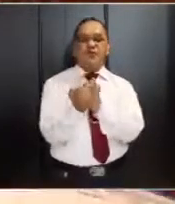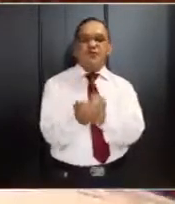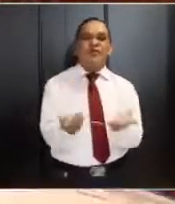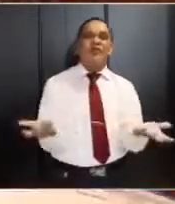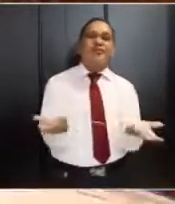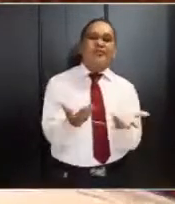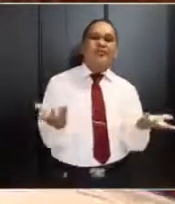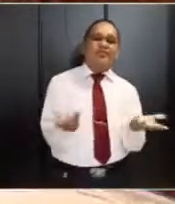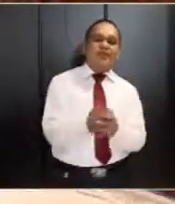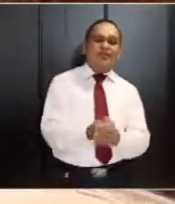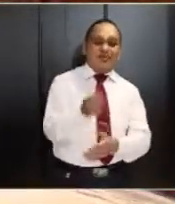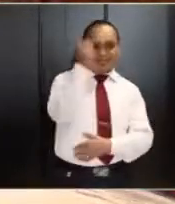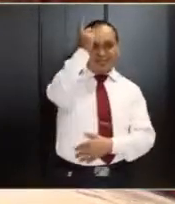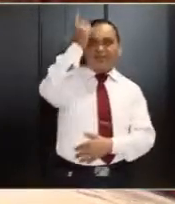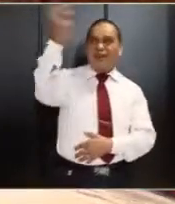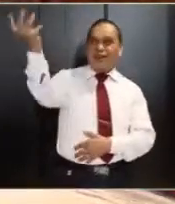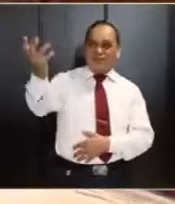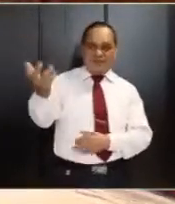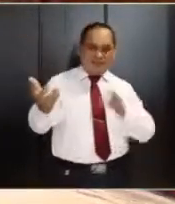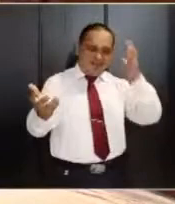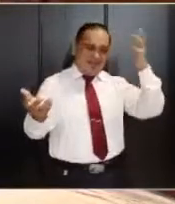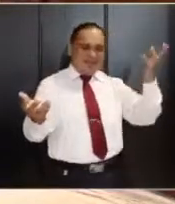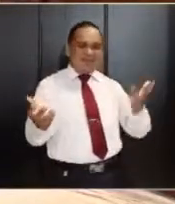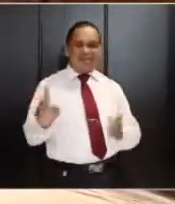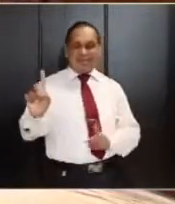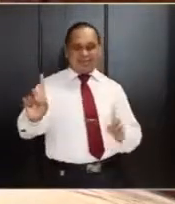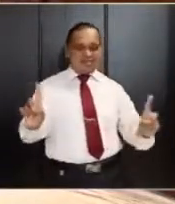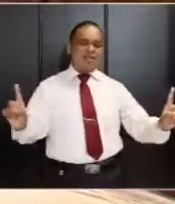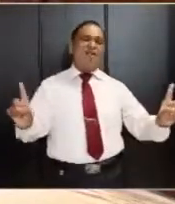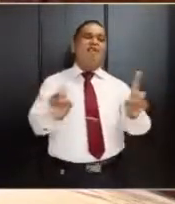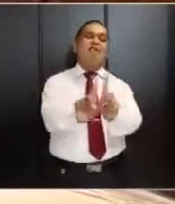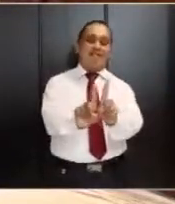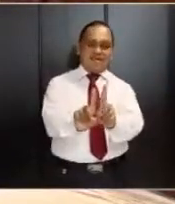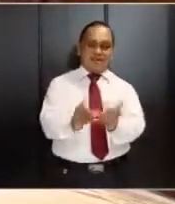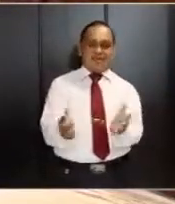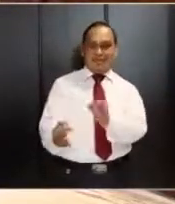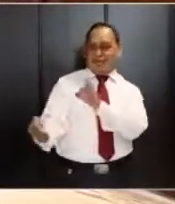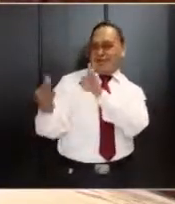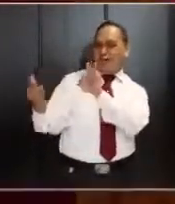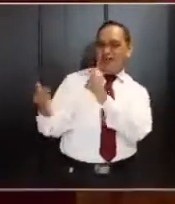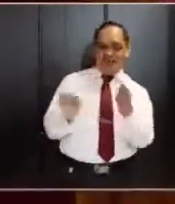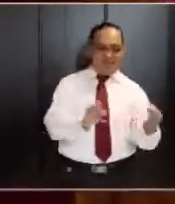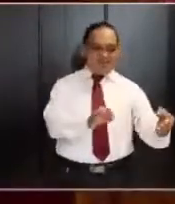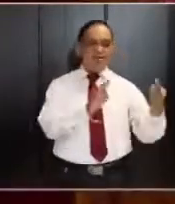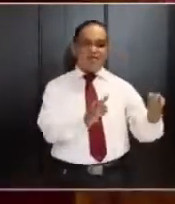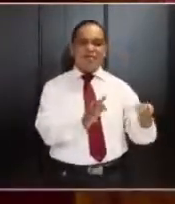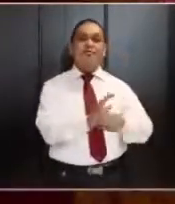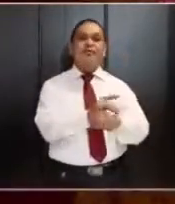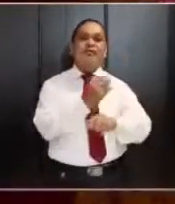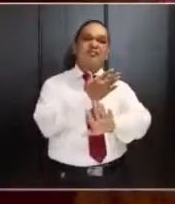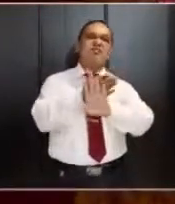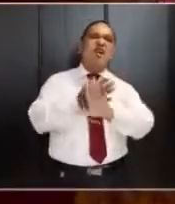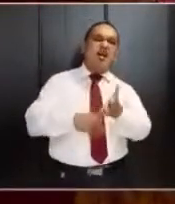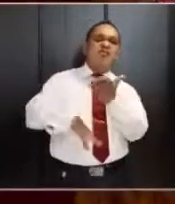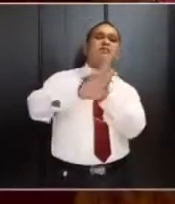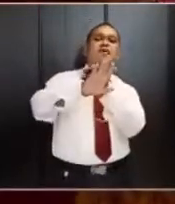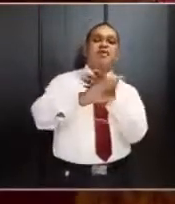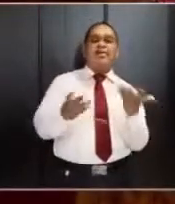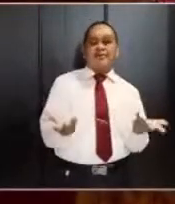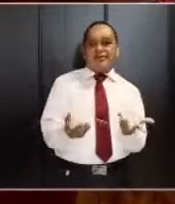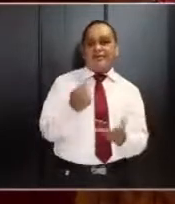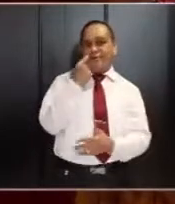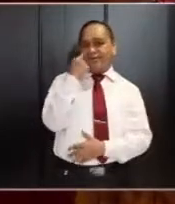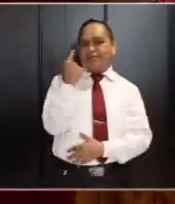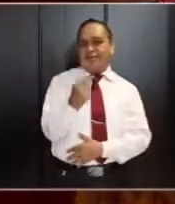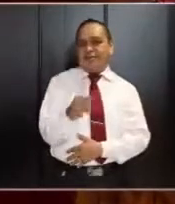los hace y ellos se juntan. Ahora lo está defendiendo, pero mejor no lo defiendas, compadre, porque más daño le haces. Mejor ni hables y a lo mejor